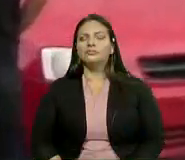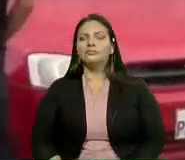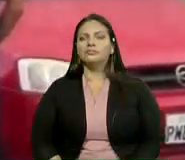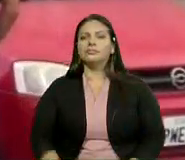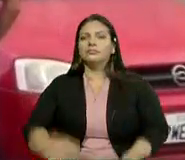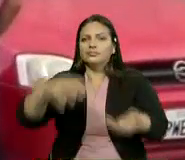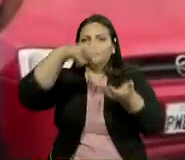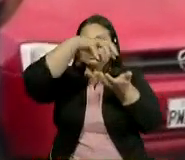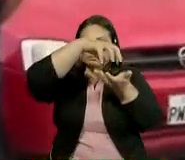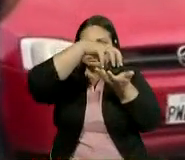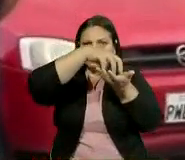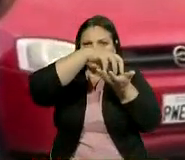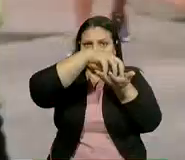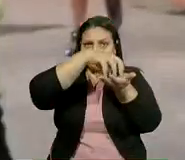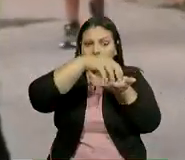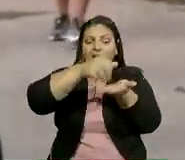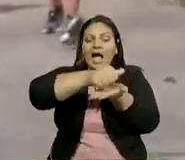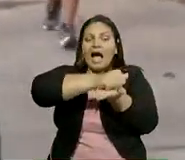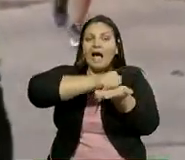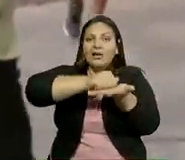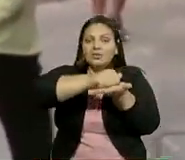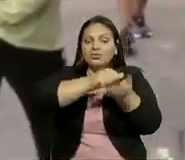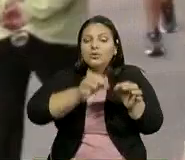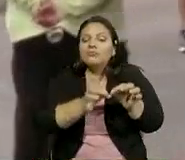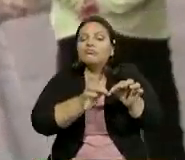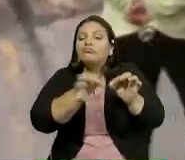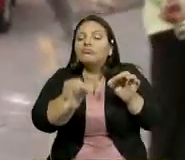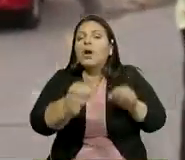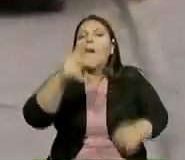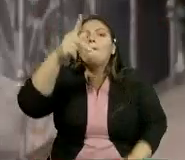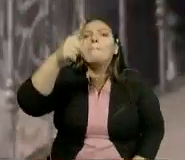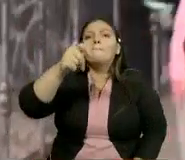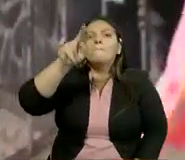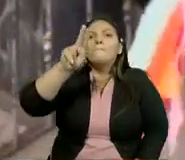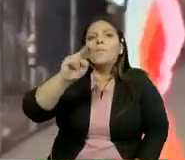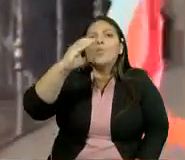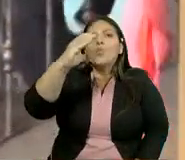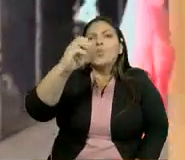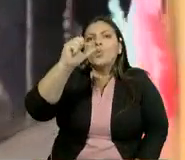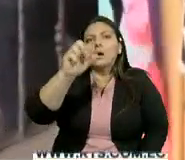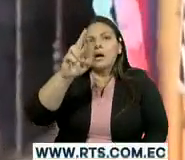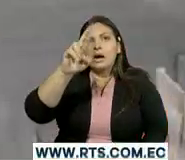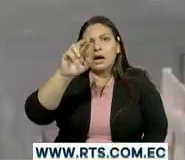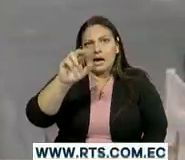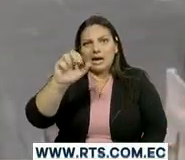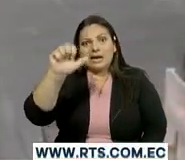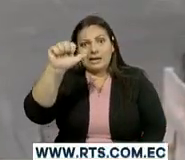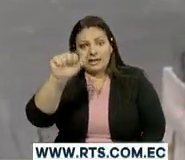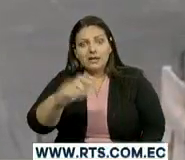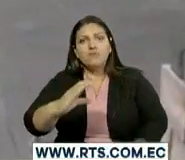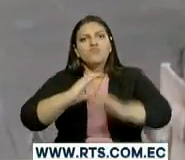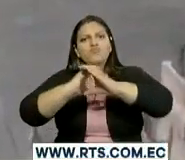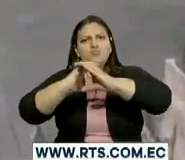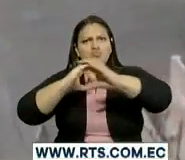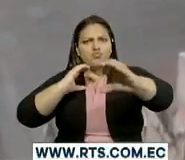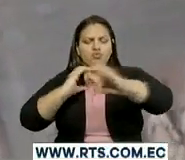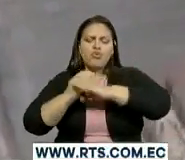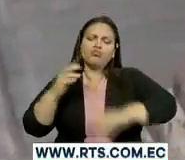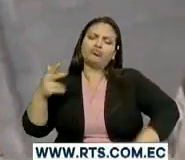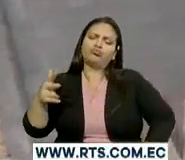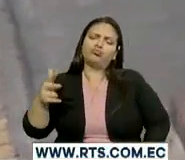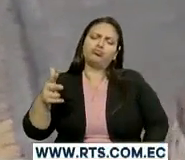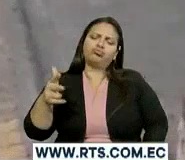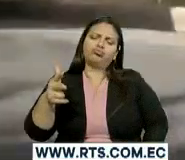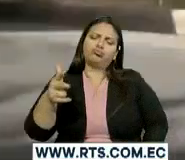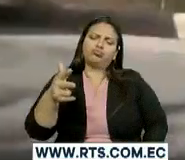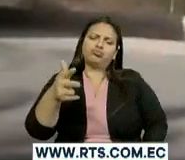Esta vez los malandros no esperaron, como se da en la mayoría de estos actos delictivos, las horas de la noche. Fue tanta su confianza de salirse con la suya que a las 8 de la mañana decidieron asaltar